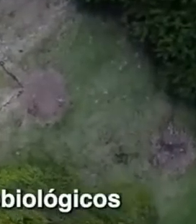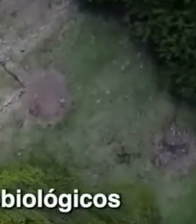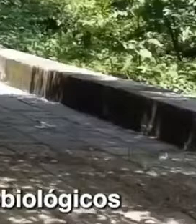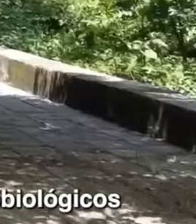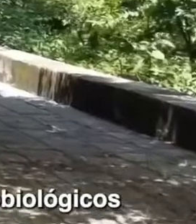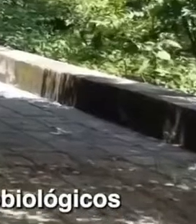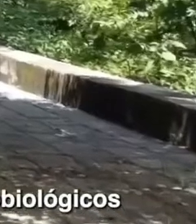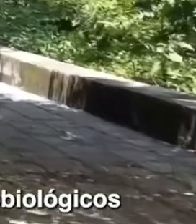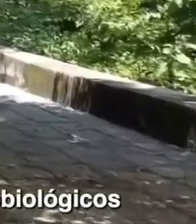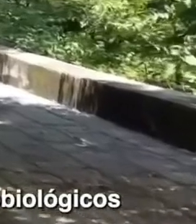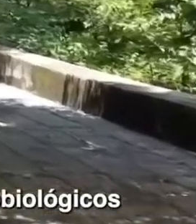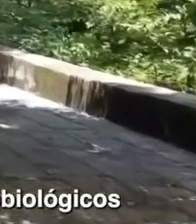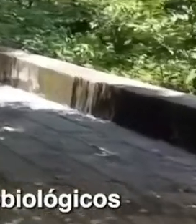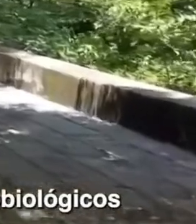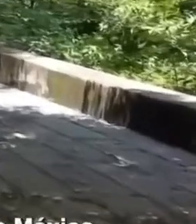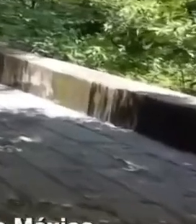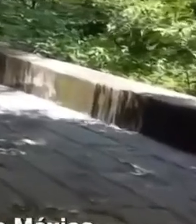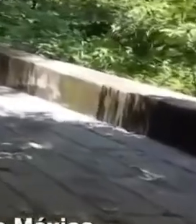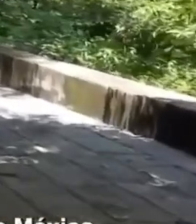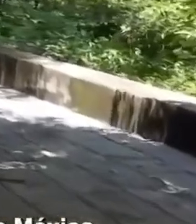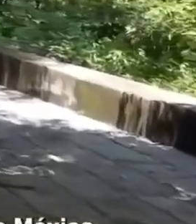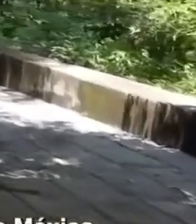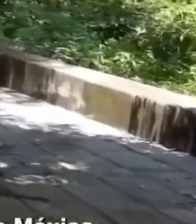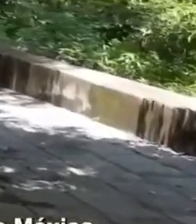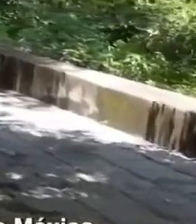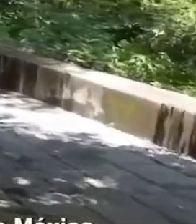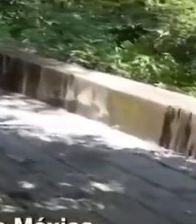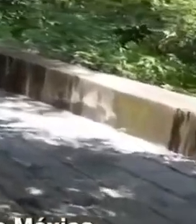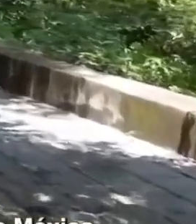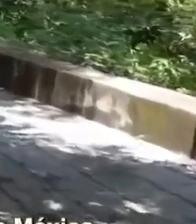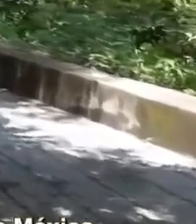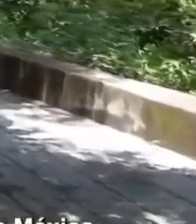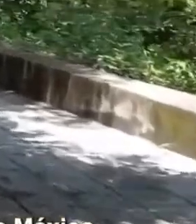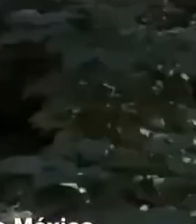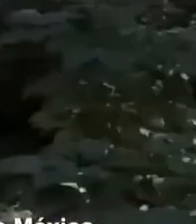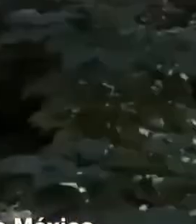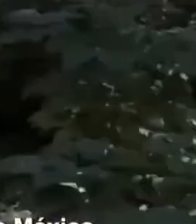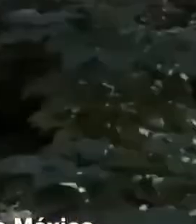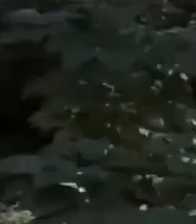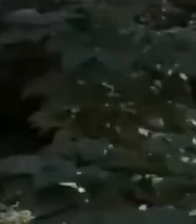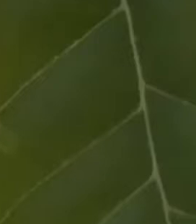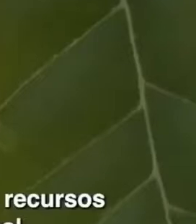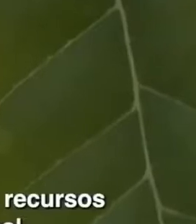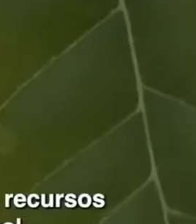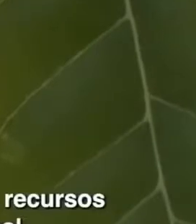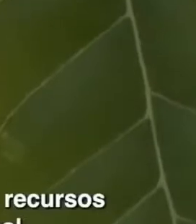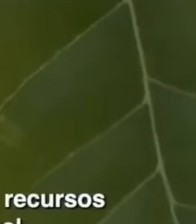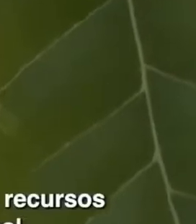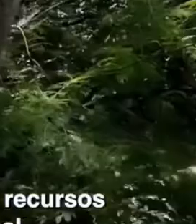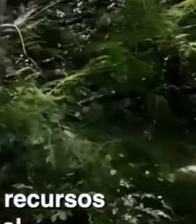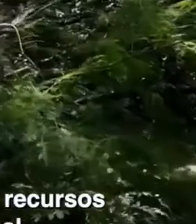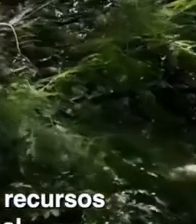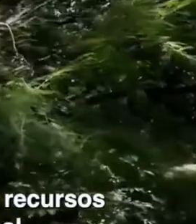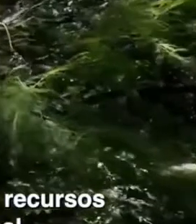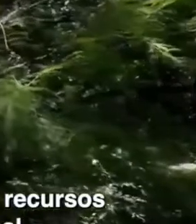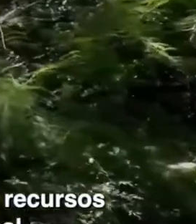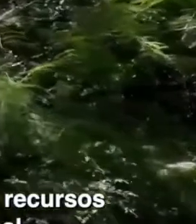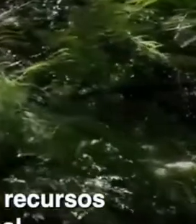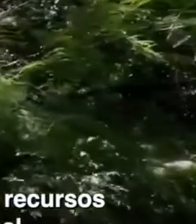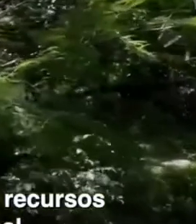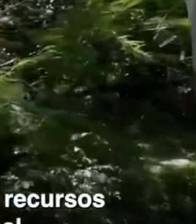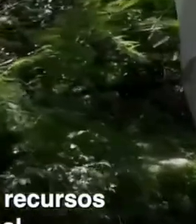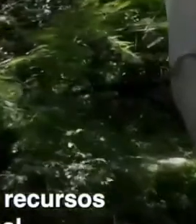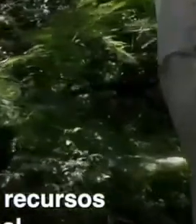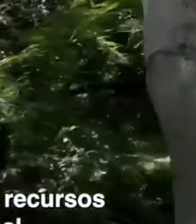jardines etnobiológicos del CONACYT procura el resguardo de la riqueza biocultural de México. Poder conocer el estado